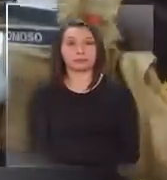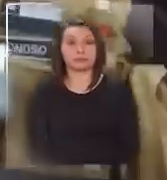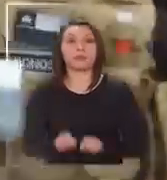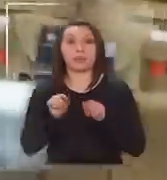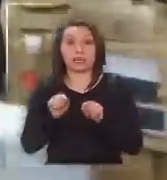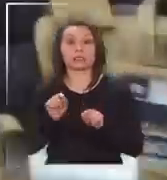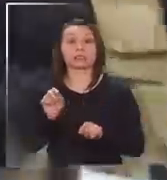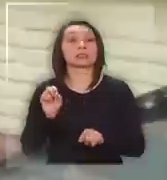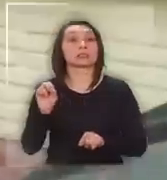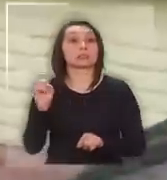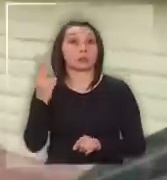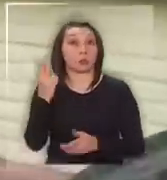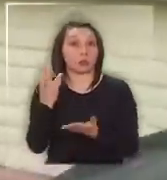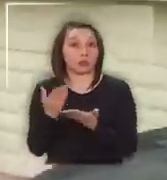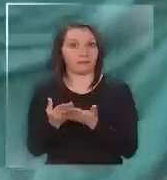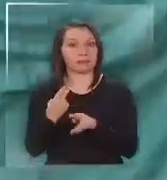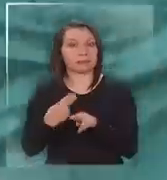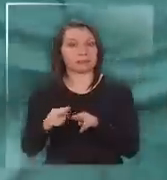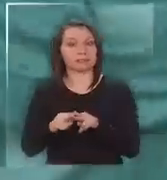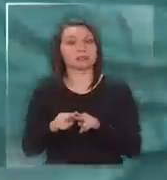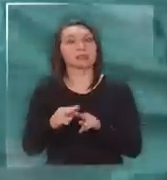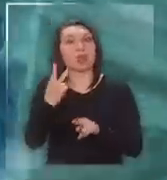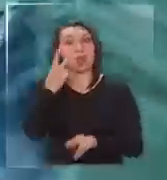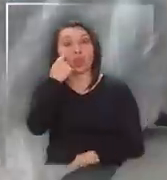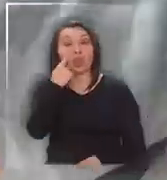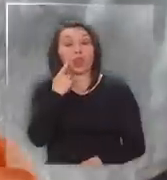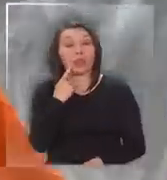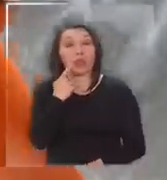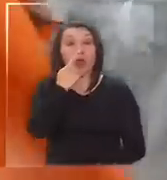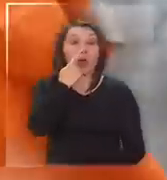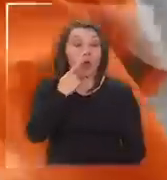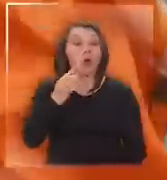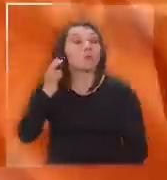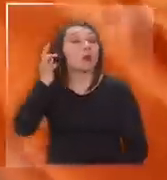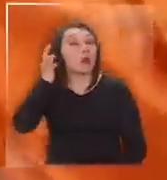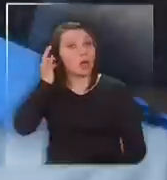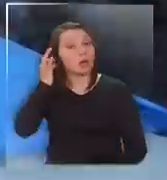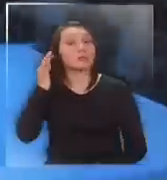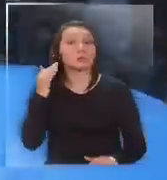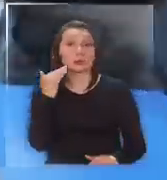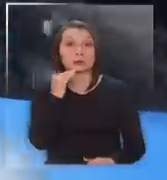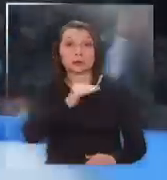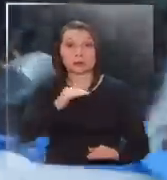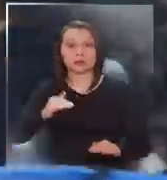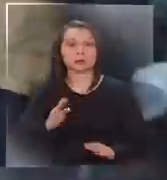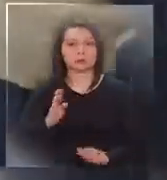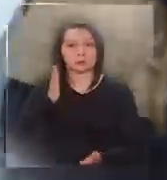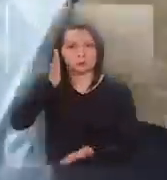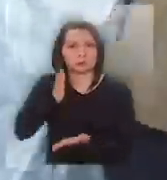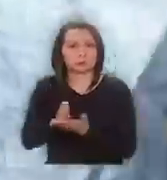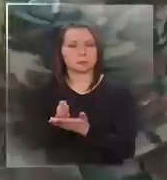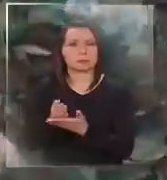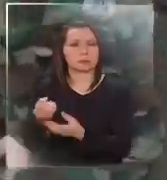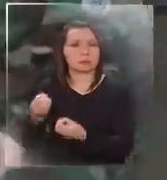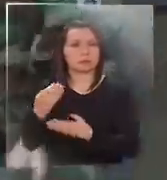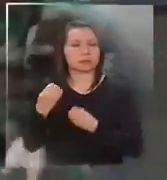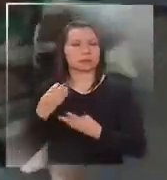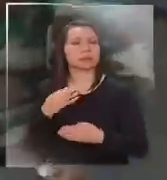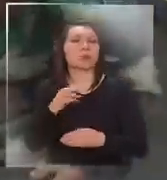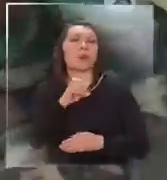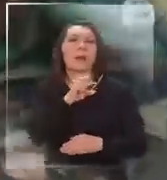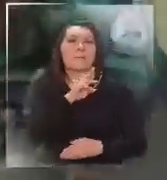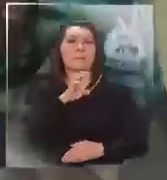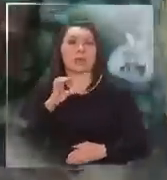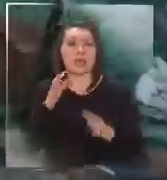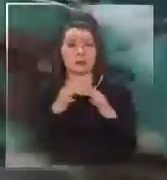Esta es la segunda de la temporada. Durante 2 días, los y las cadetes sufrirán el rigor y la exigencia de la instrucción premilitar.